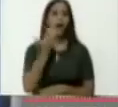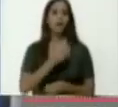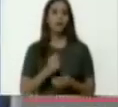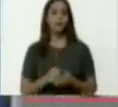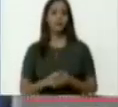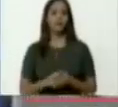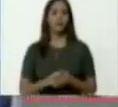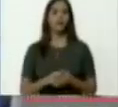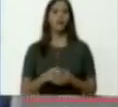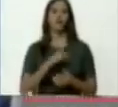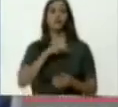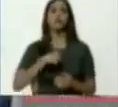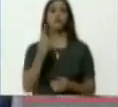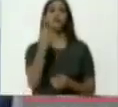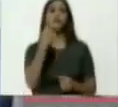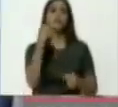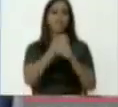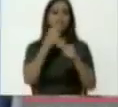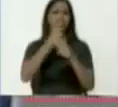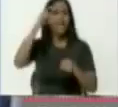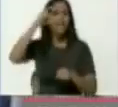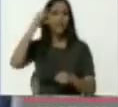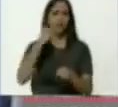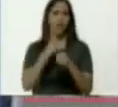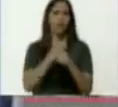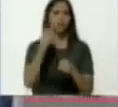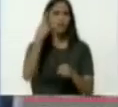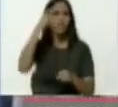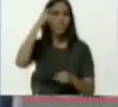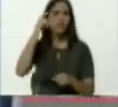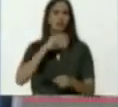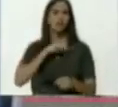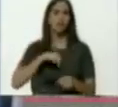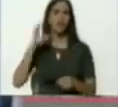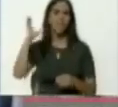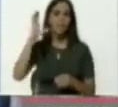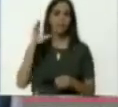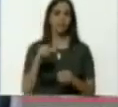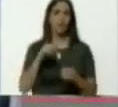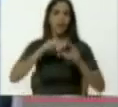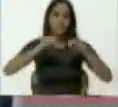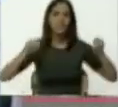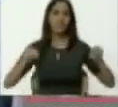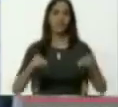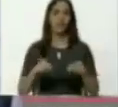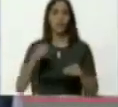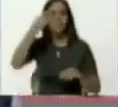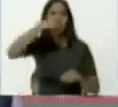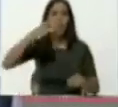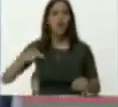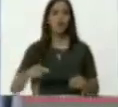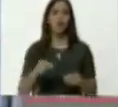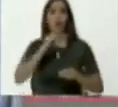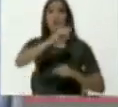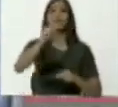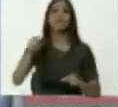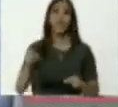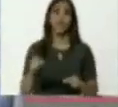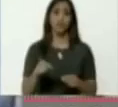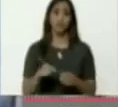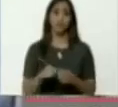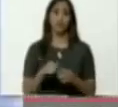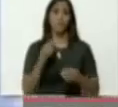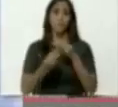Hemos dejado de trabajar un día. Un día hemos dejado de trabajar nosotros por este país, por esta tierra, por este pueblo. Porque ustedes me